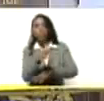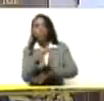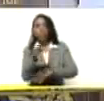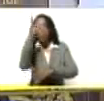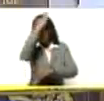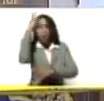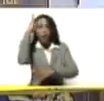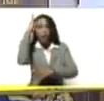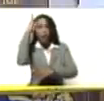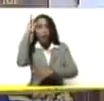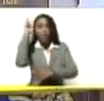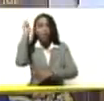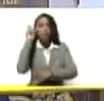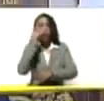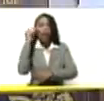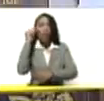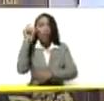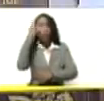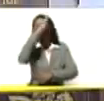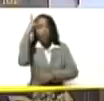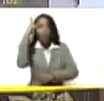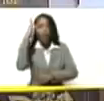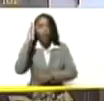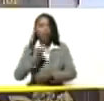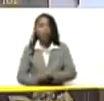diputado diosdado cabello rondón